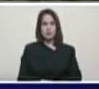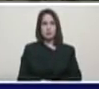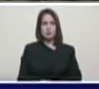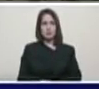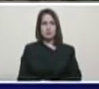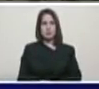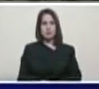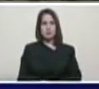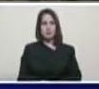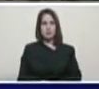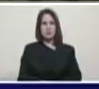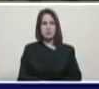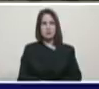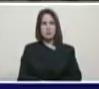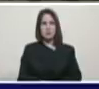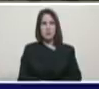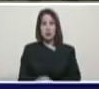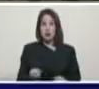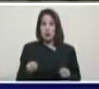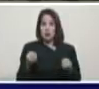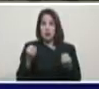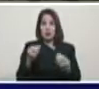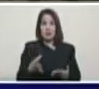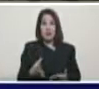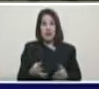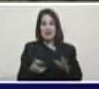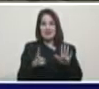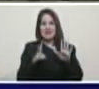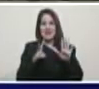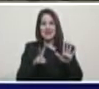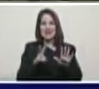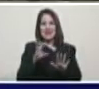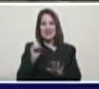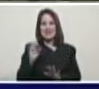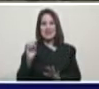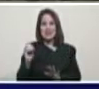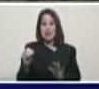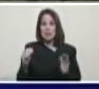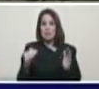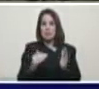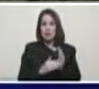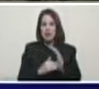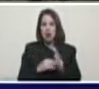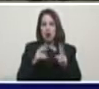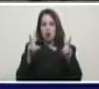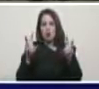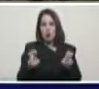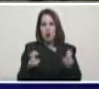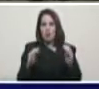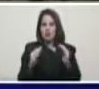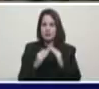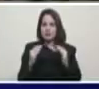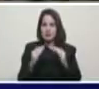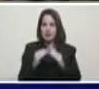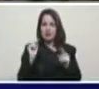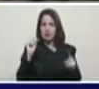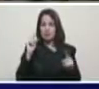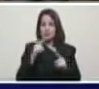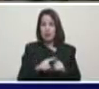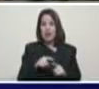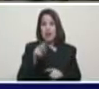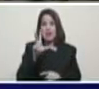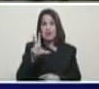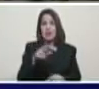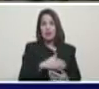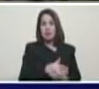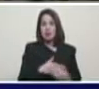meses vamos a entregar 700000 nuevas viviendas para llegar a la meta de 3 millones de